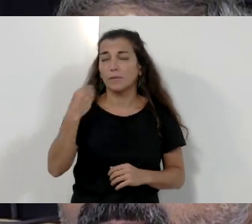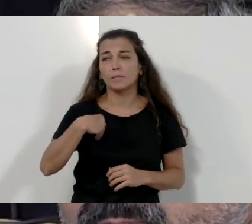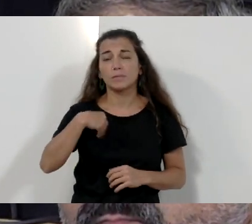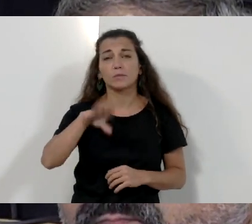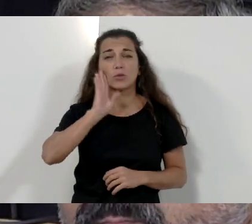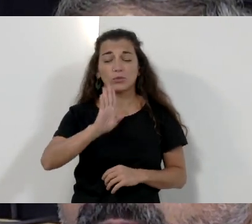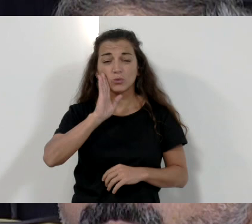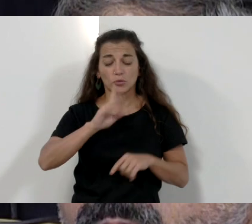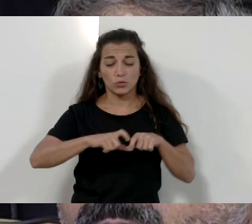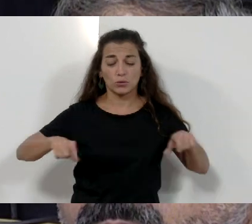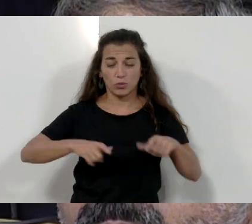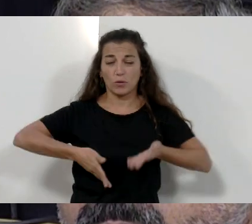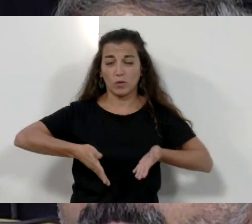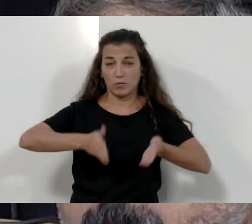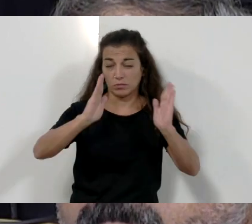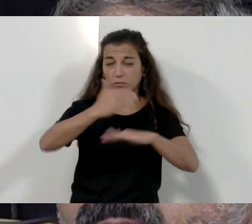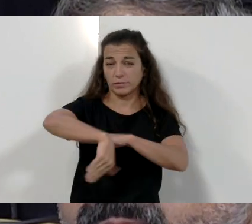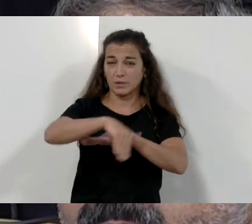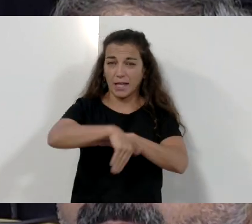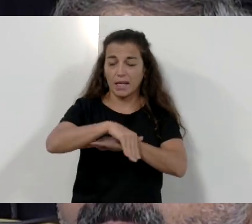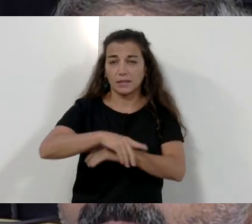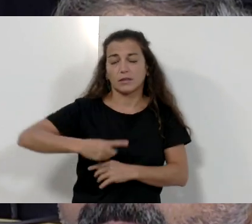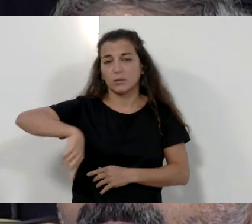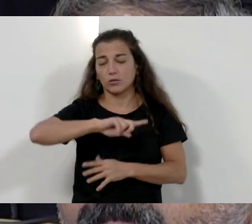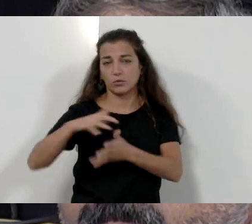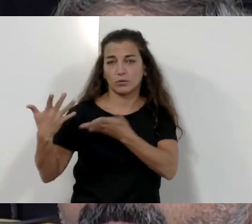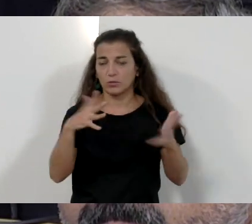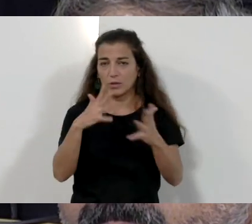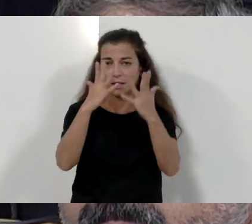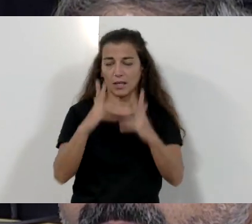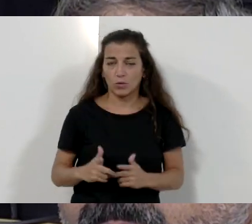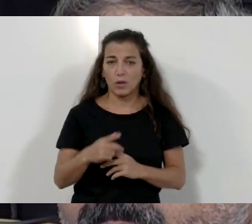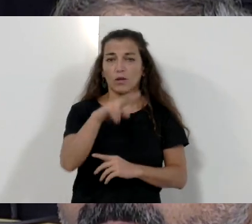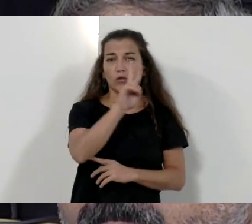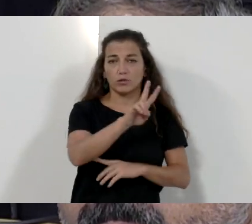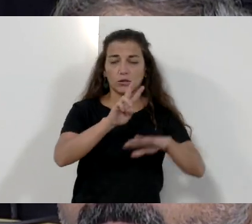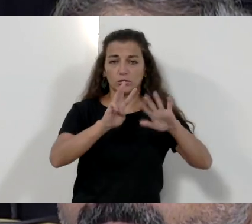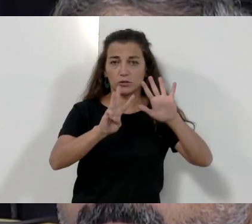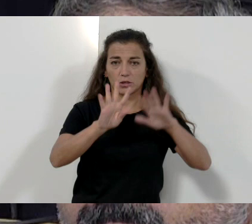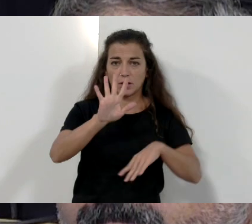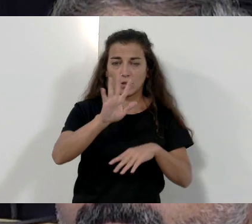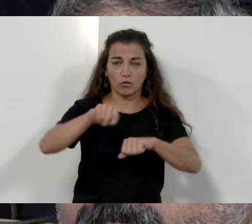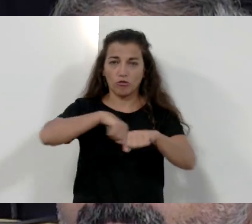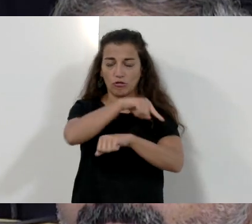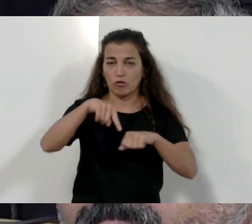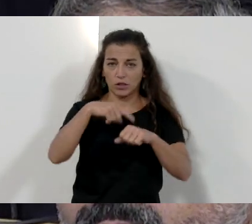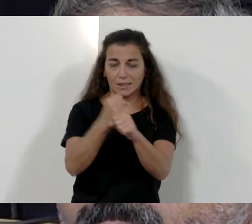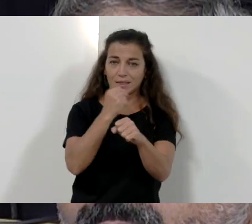ejemplo, nosotros sí que hemos calculado que nos ha costado 285 horas de trabajo retirar la